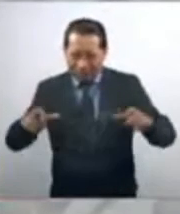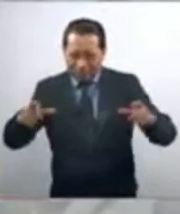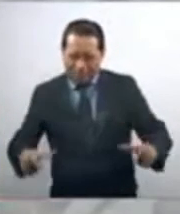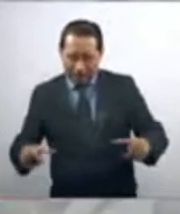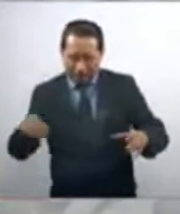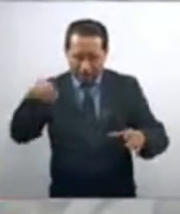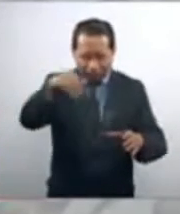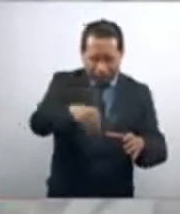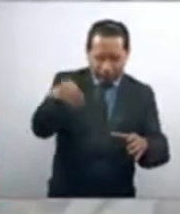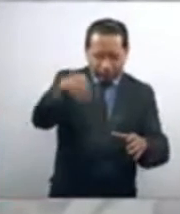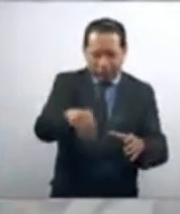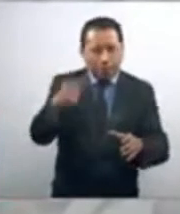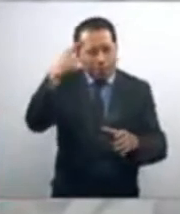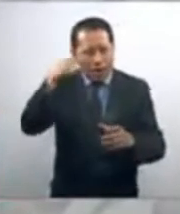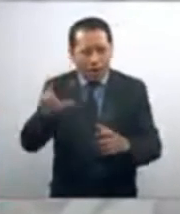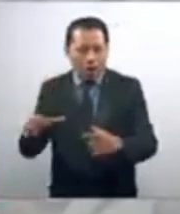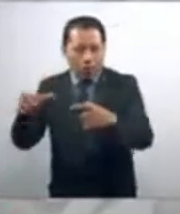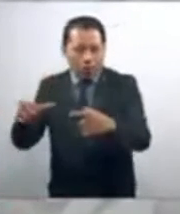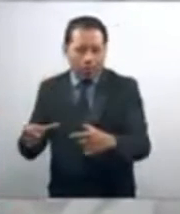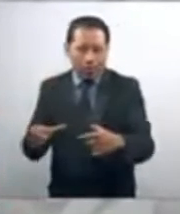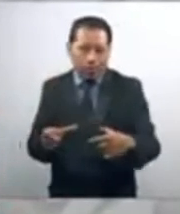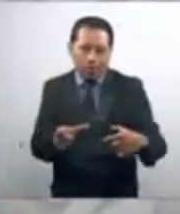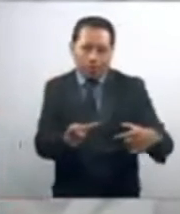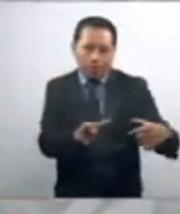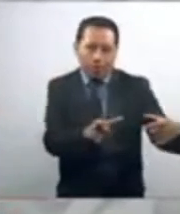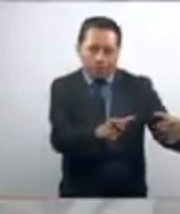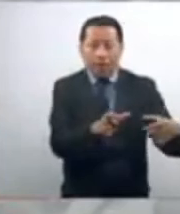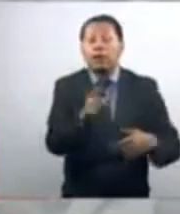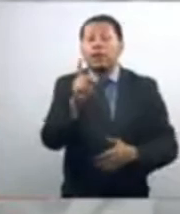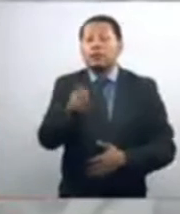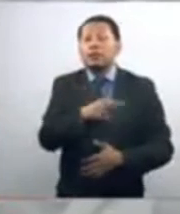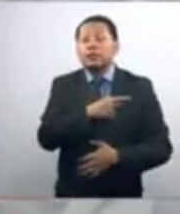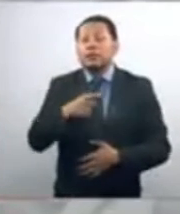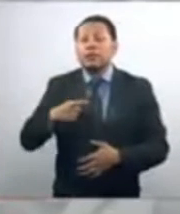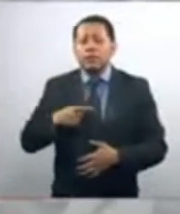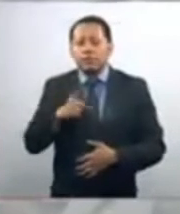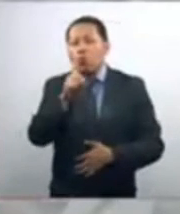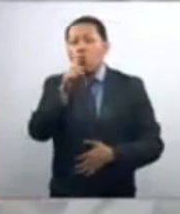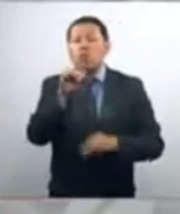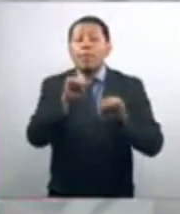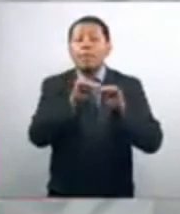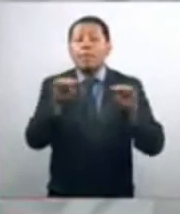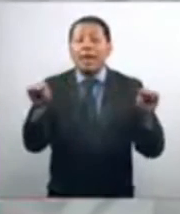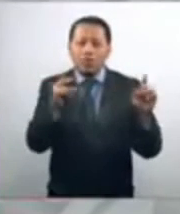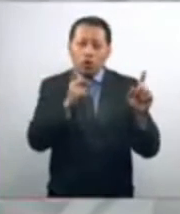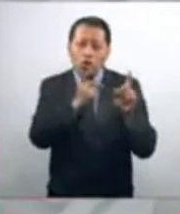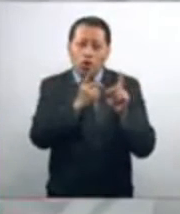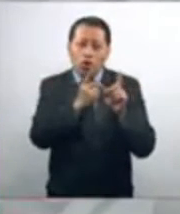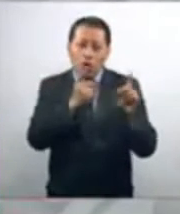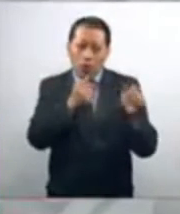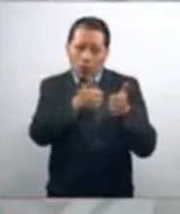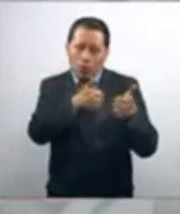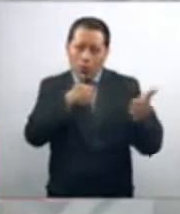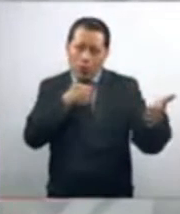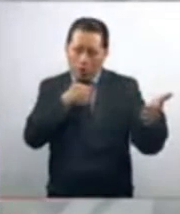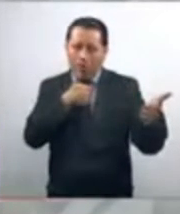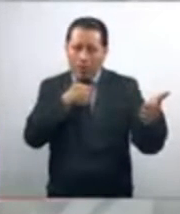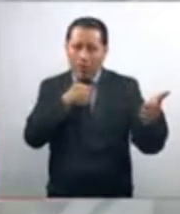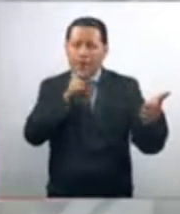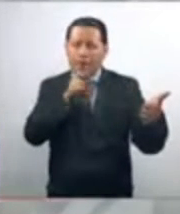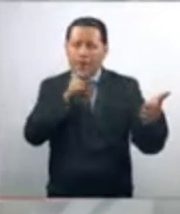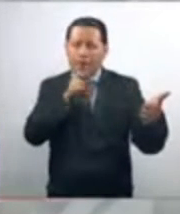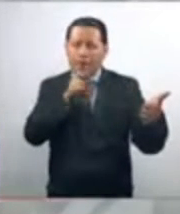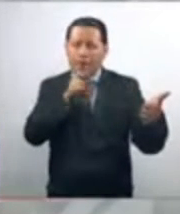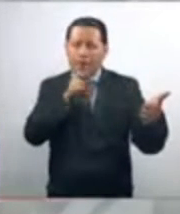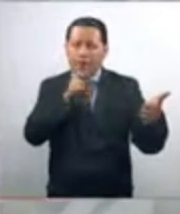medidas sanitarias aplicadas, el metro de distancia, la sana distancia también la lleven a cabo entre los objetos del